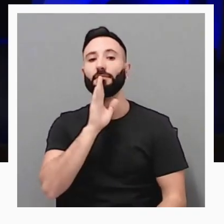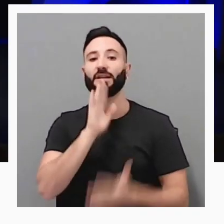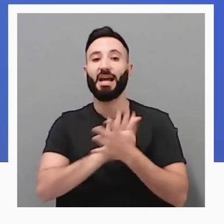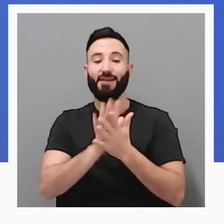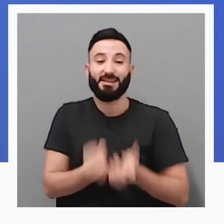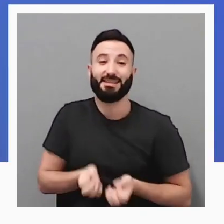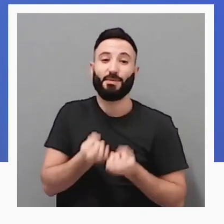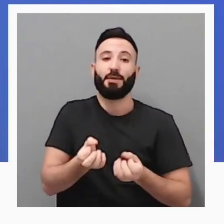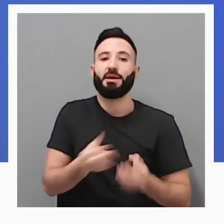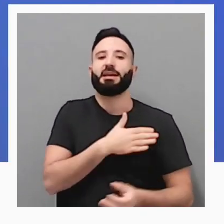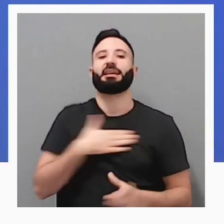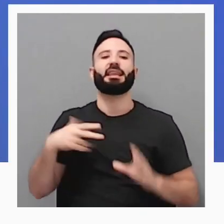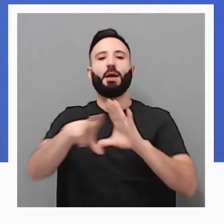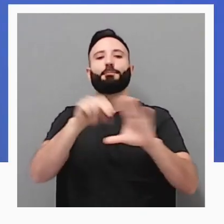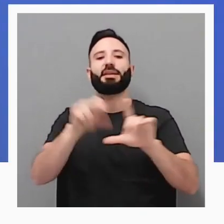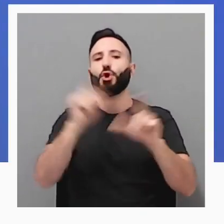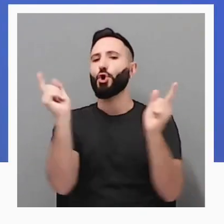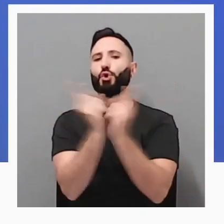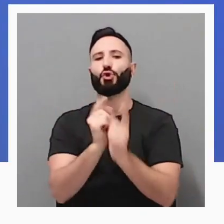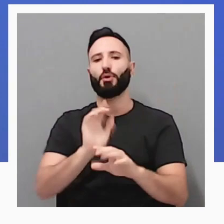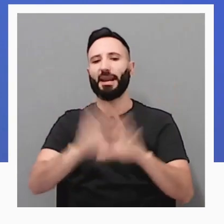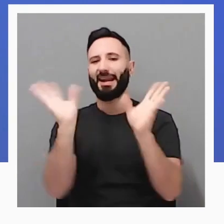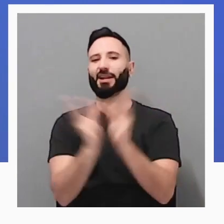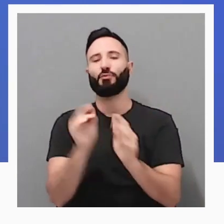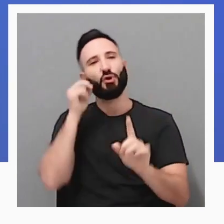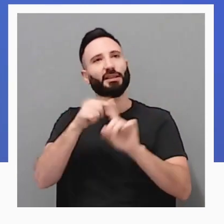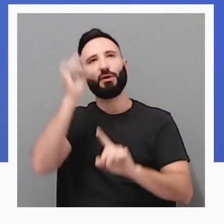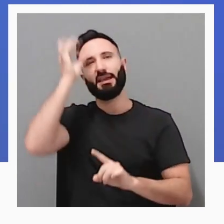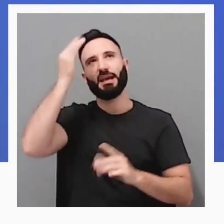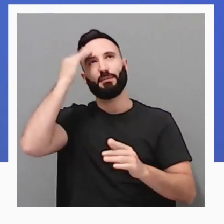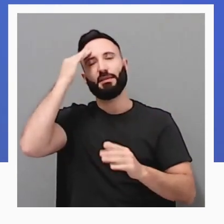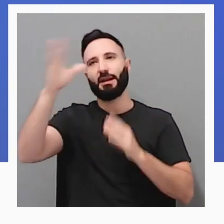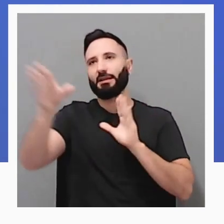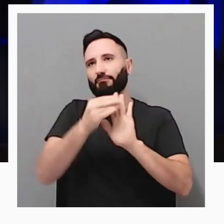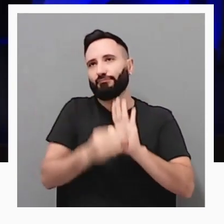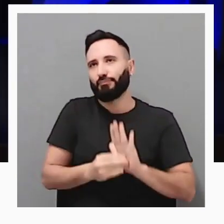sí que quería poner un vídeo muy breve que lo resume para que os quedéis con las ideas principales y luego ya me despido.